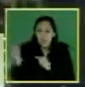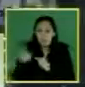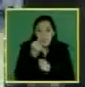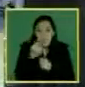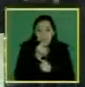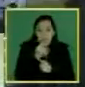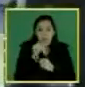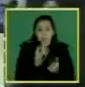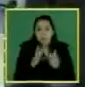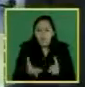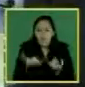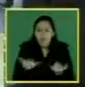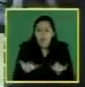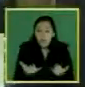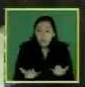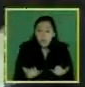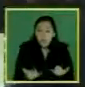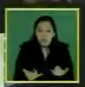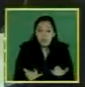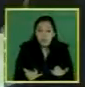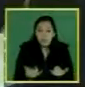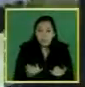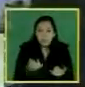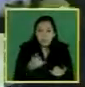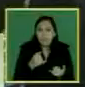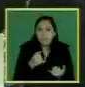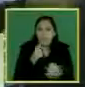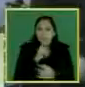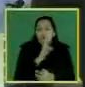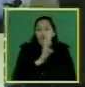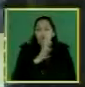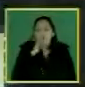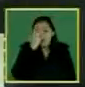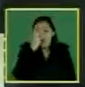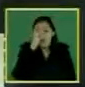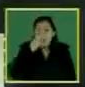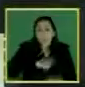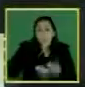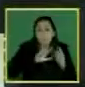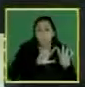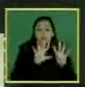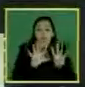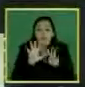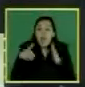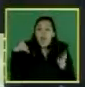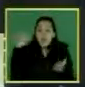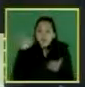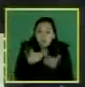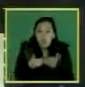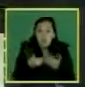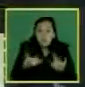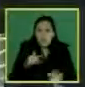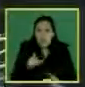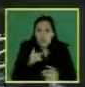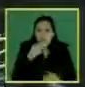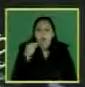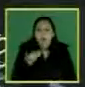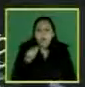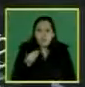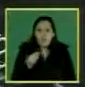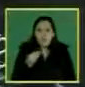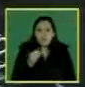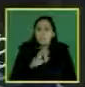que los muchachitos que hoy en día, desde el 2 de febrero del 99 hasta hoy, esos muchachitos, consecuencias